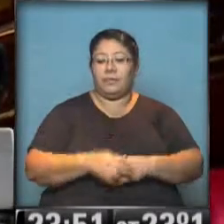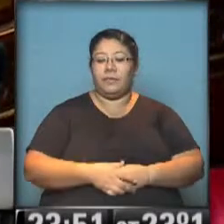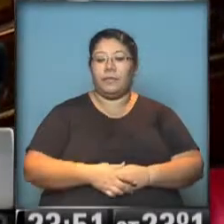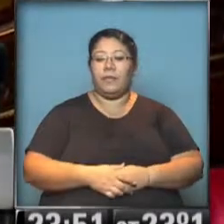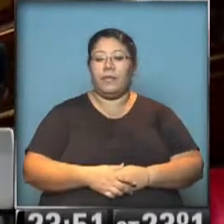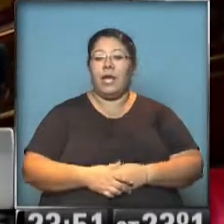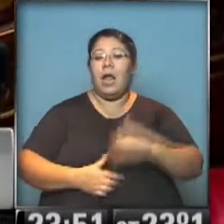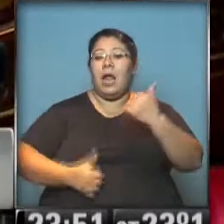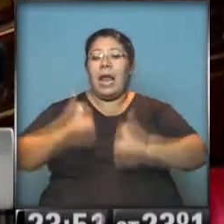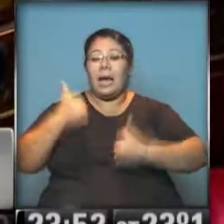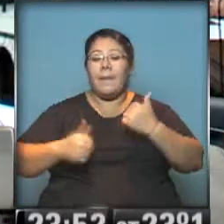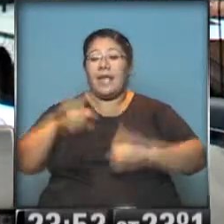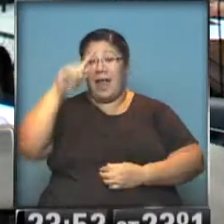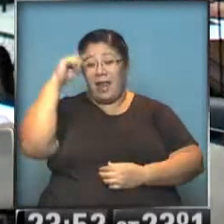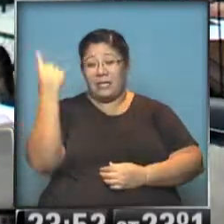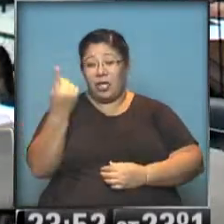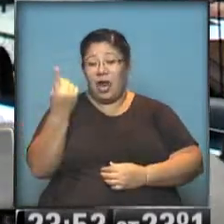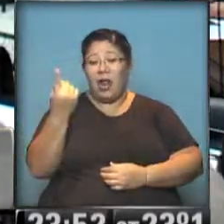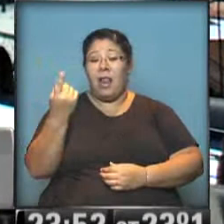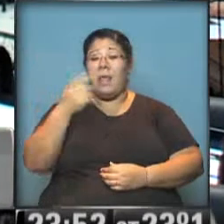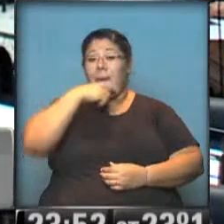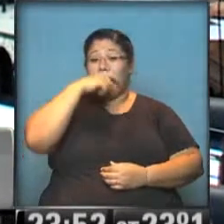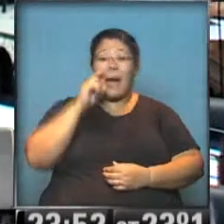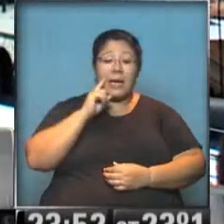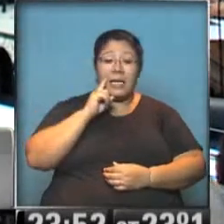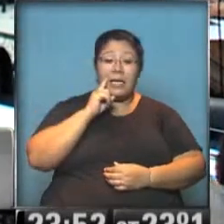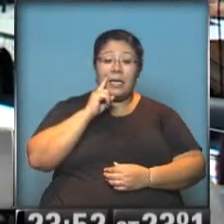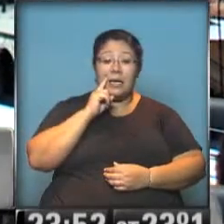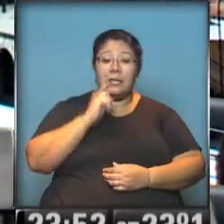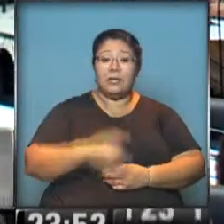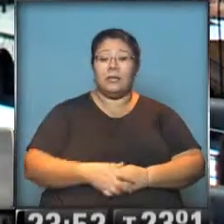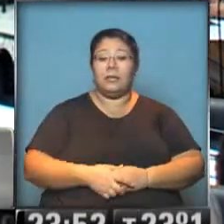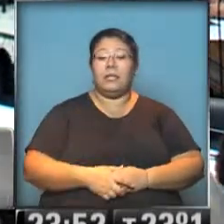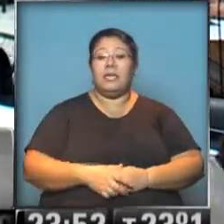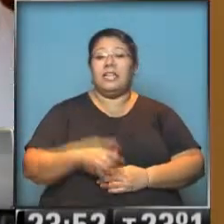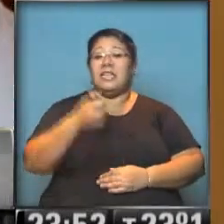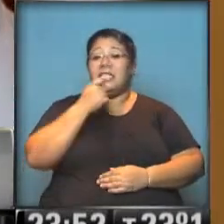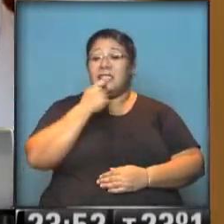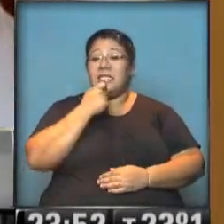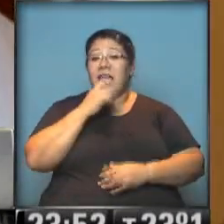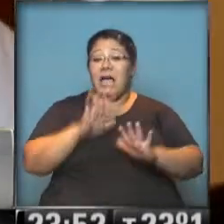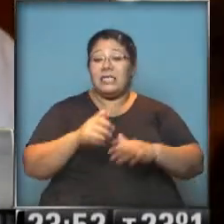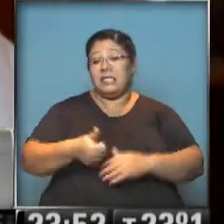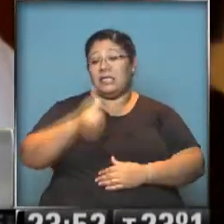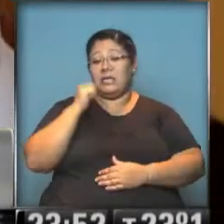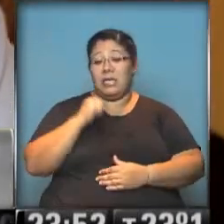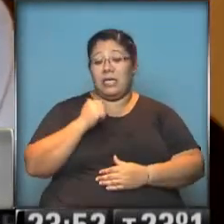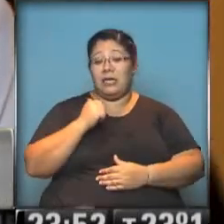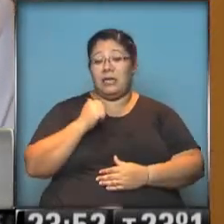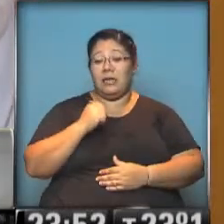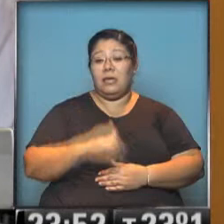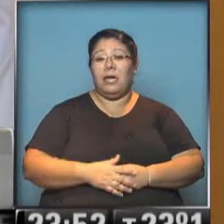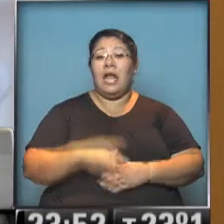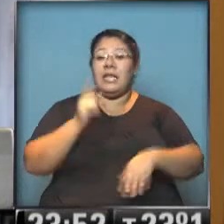Macri que por las elecciones en la Ciudad de Buenos Aires. Para garantizar que haya elecciones vamos a tener que dar marcha atrás, pero la verdad que esto no debió haber ocurrido. Hubo